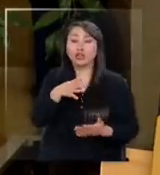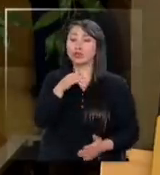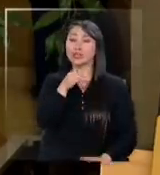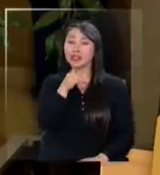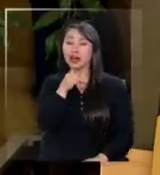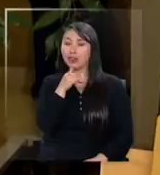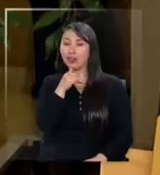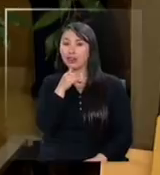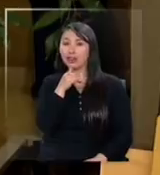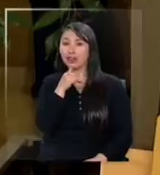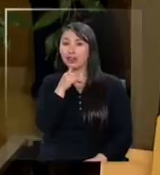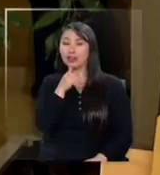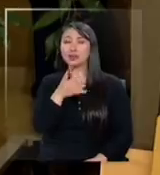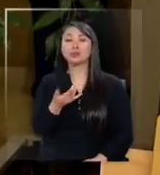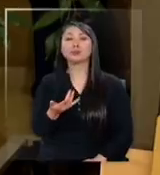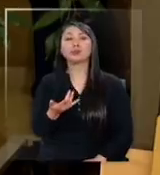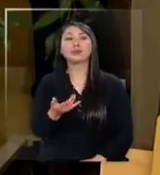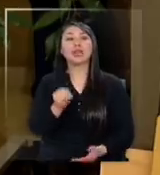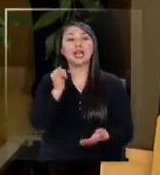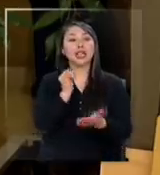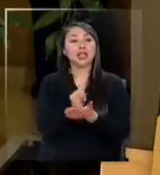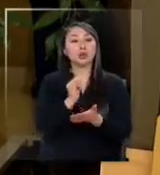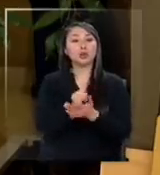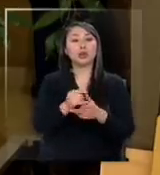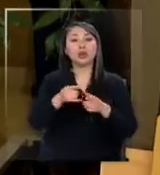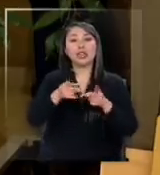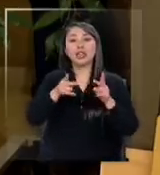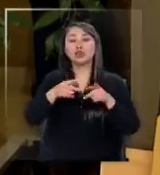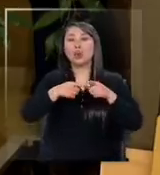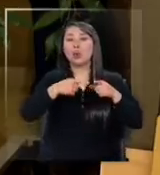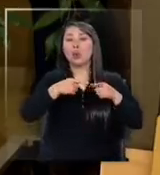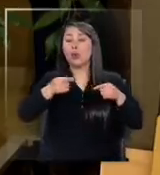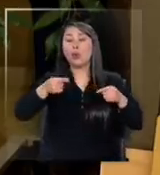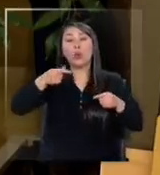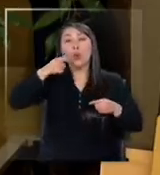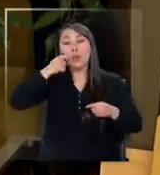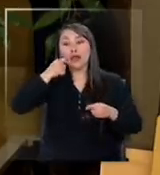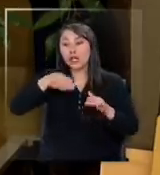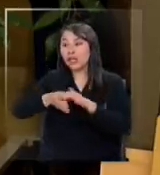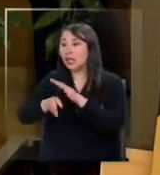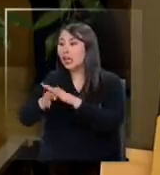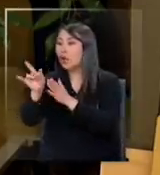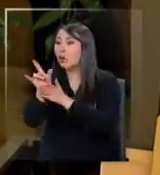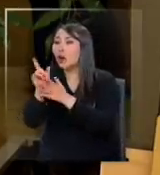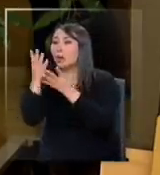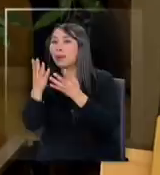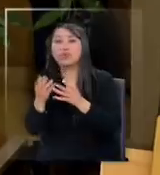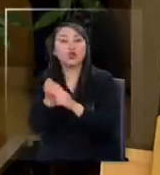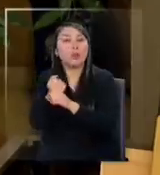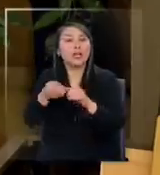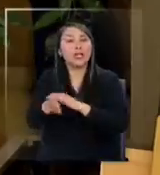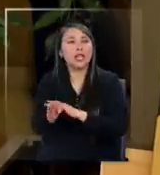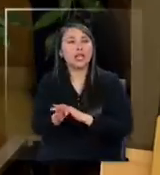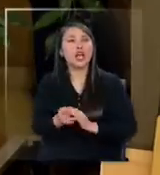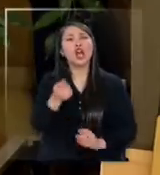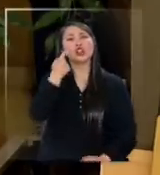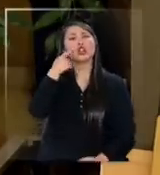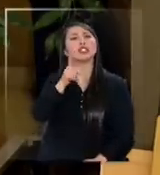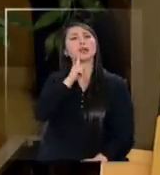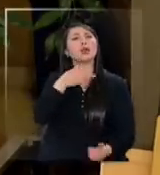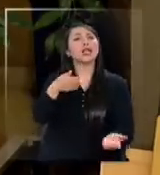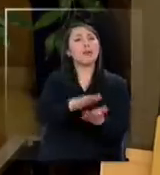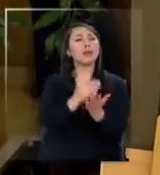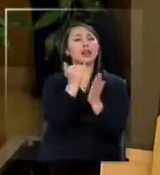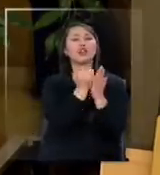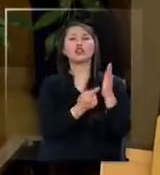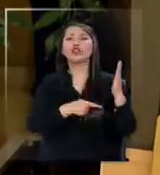detenidos. No está teniendo el Instituto de Derecho Humano el acceso a los lugares de detención. No conocemos la identidad de las personas